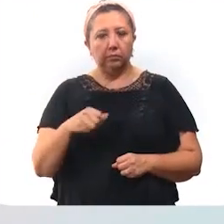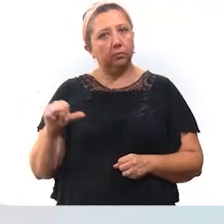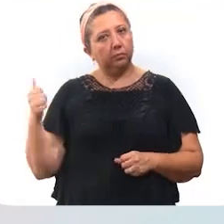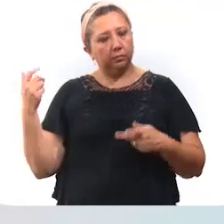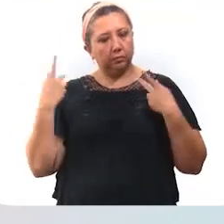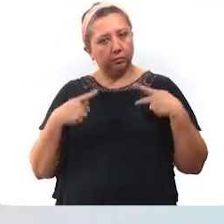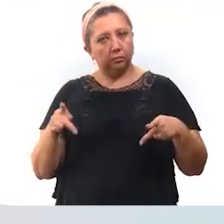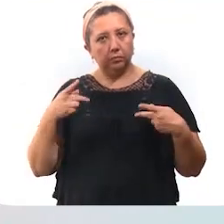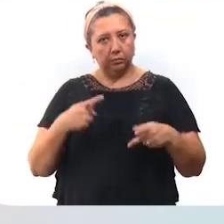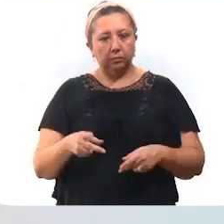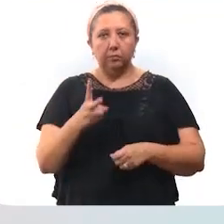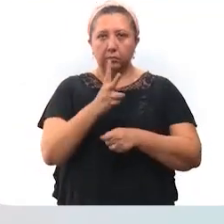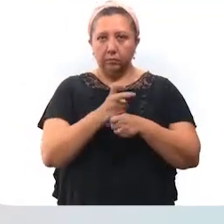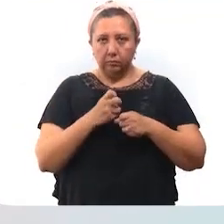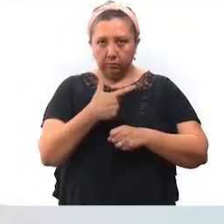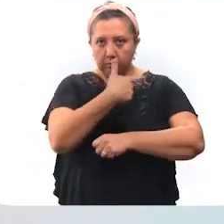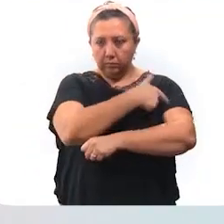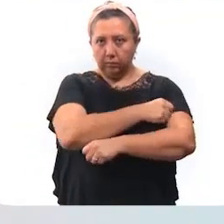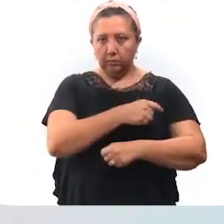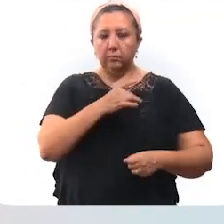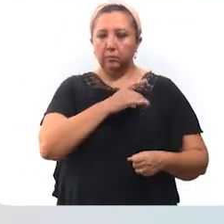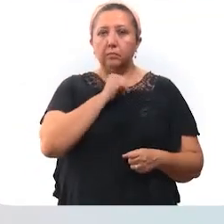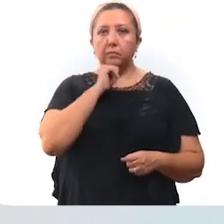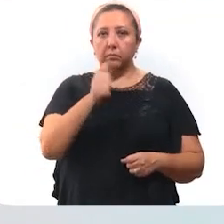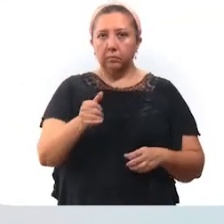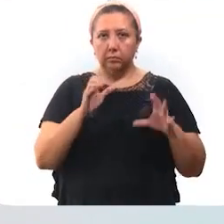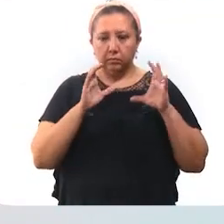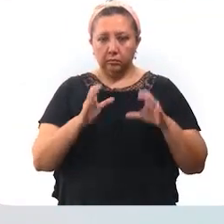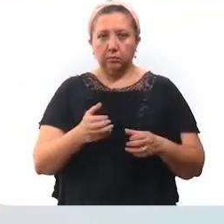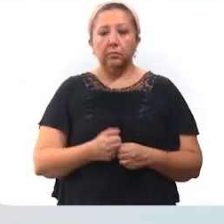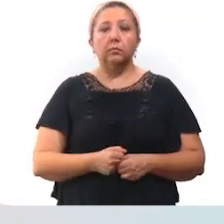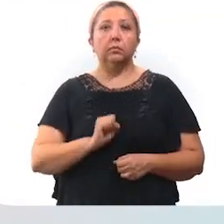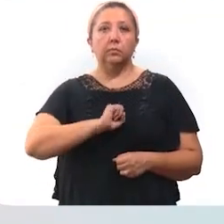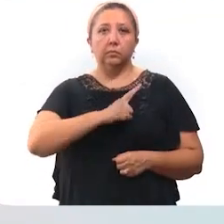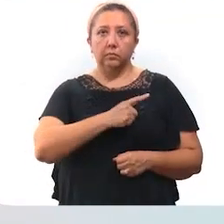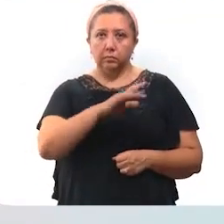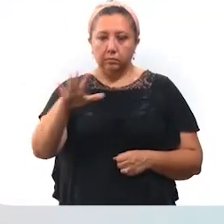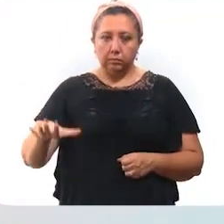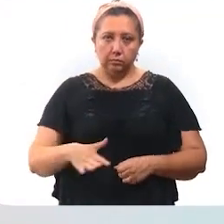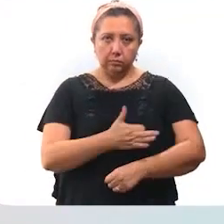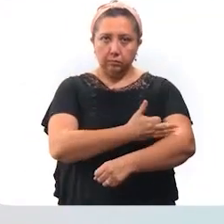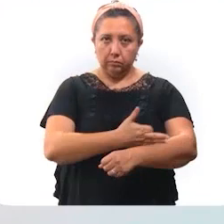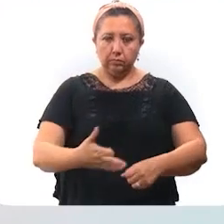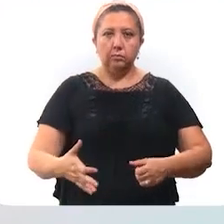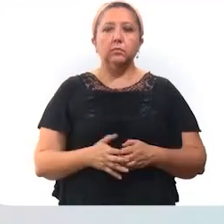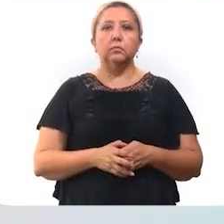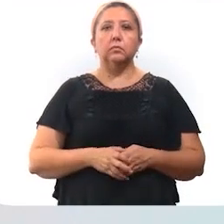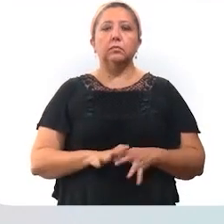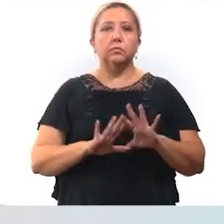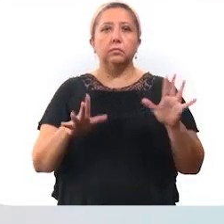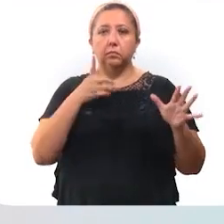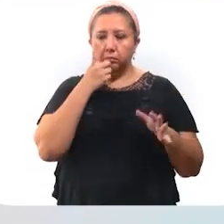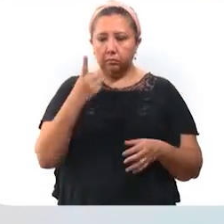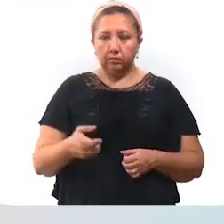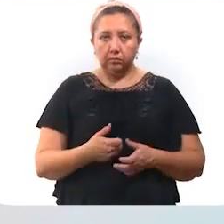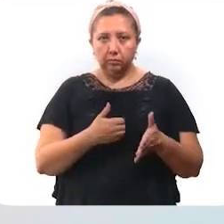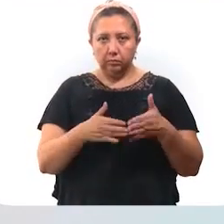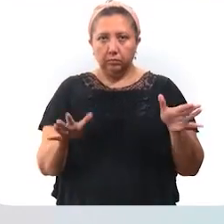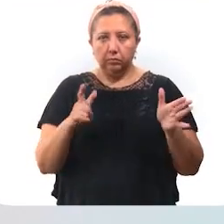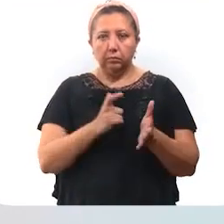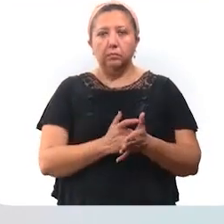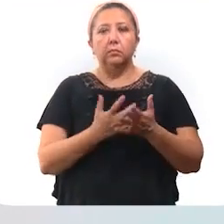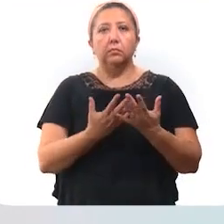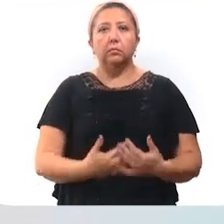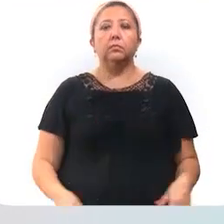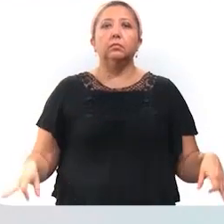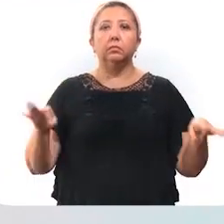demás personas. Los invitamos a vacunarse sin temor para proteger nuestra salud y la de nuestras familias. Como se ha señalado, en la